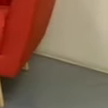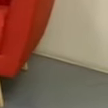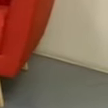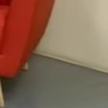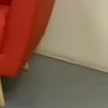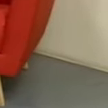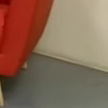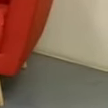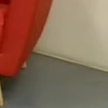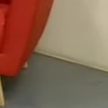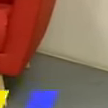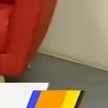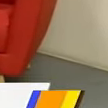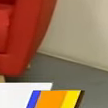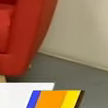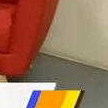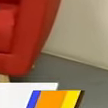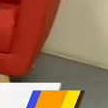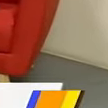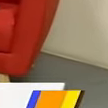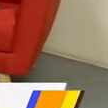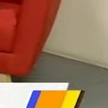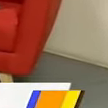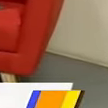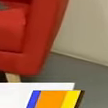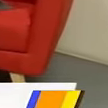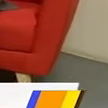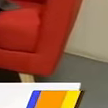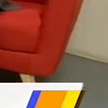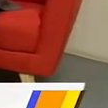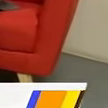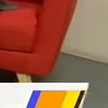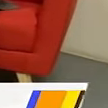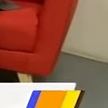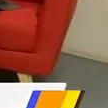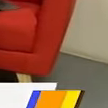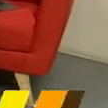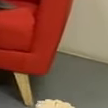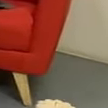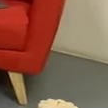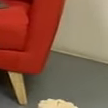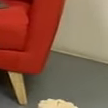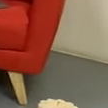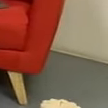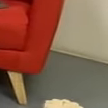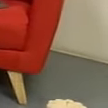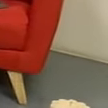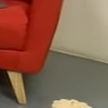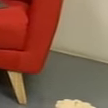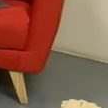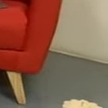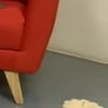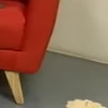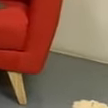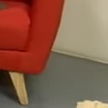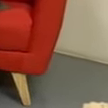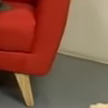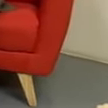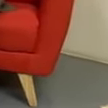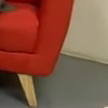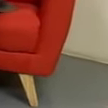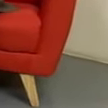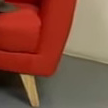a hacer teletrabajo o atender a los chicos en la casa podamos hacerlo. Bueno, esto es lo que vamos a estar tratando el día de mañana, porque para todos